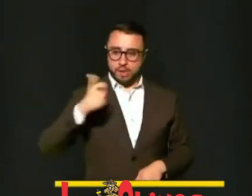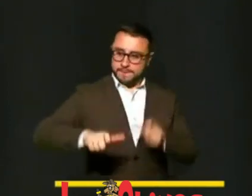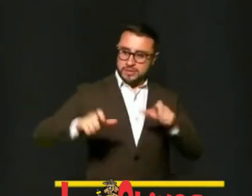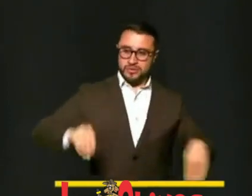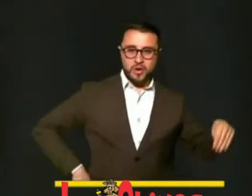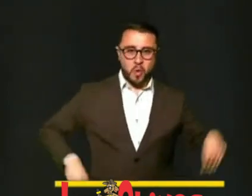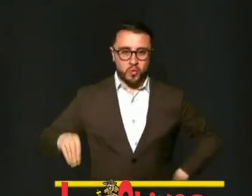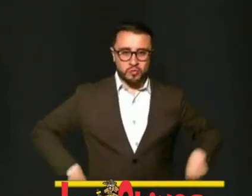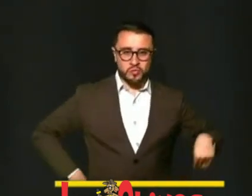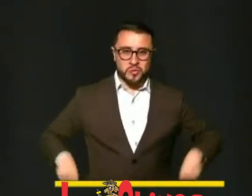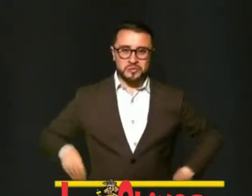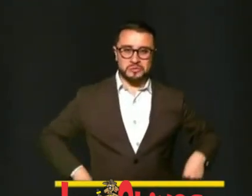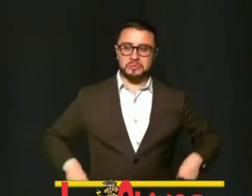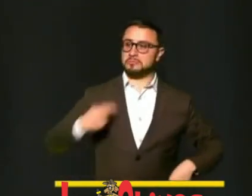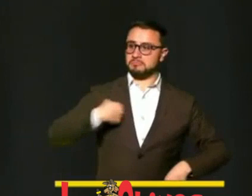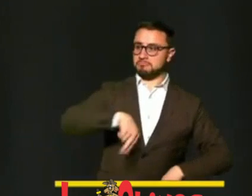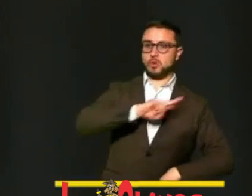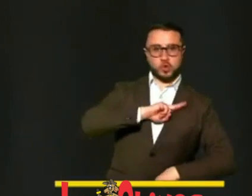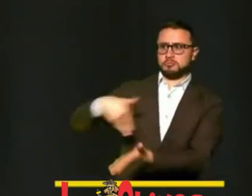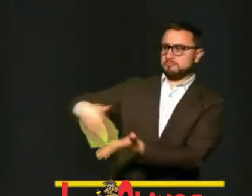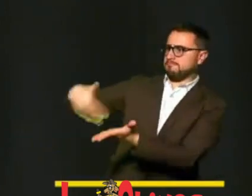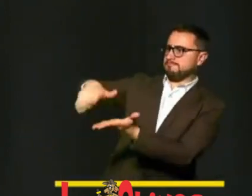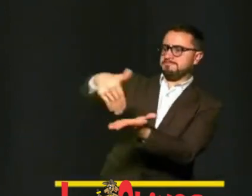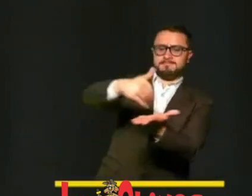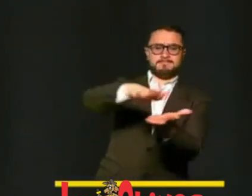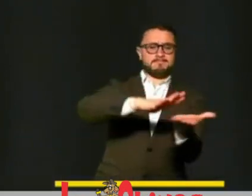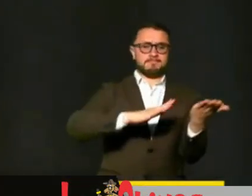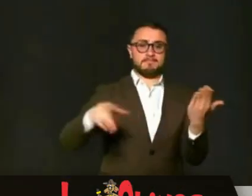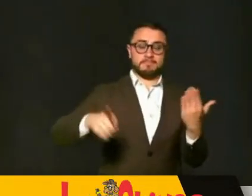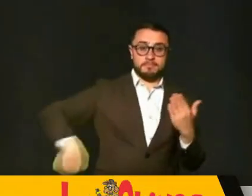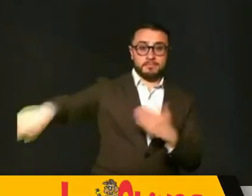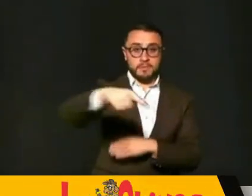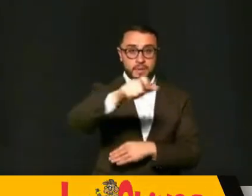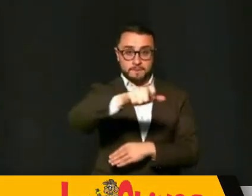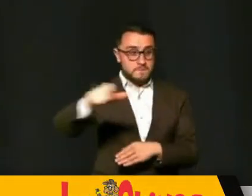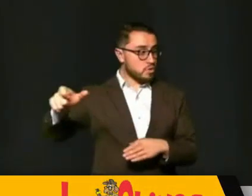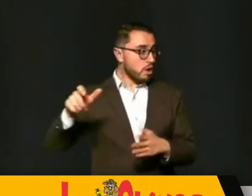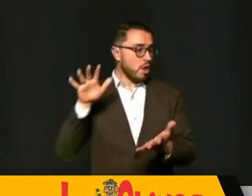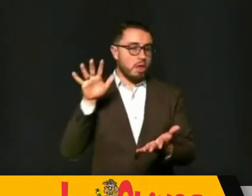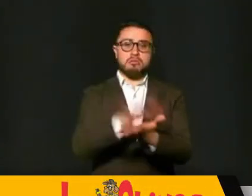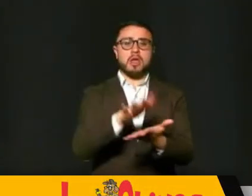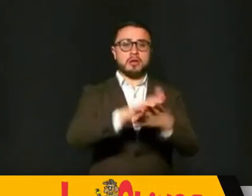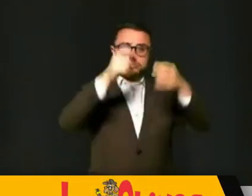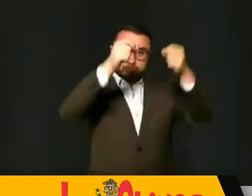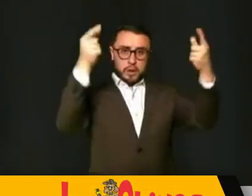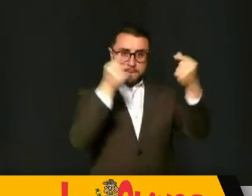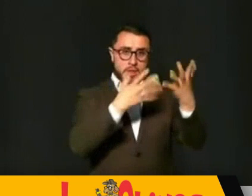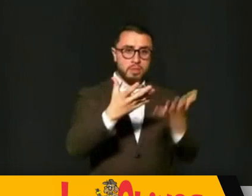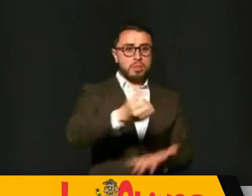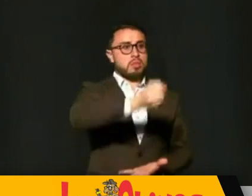corruptos que nosotros mismos sacamos y a los cuales no les dejamos sacar el dinero